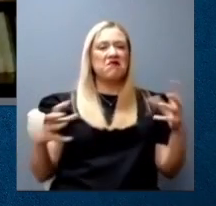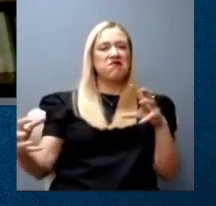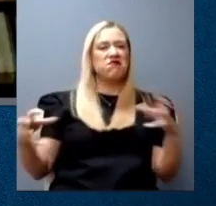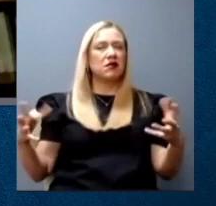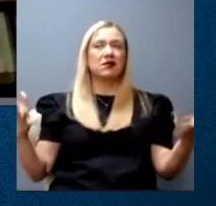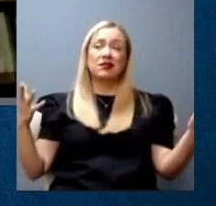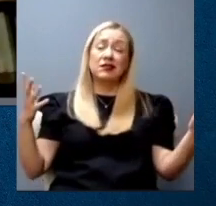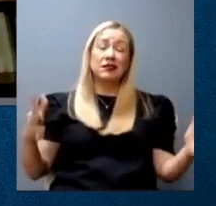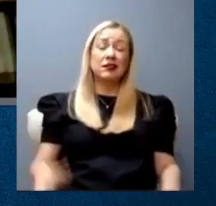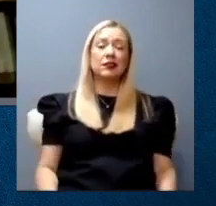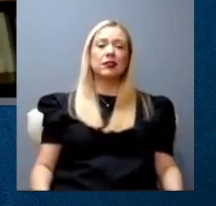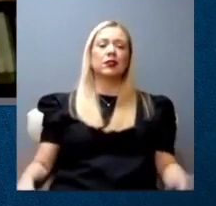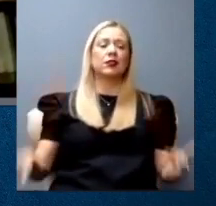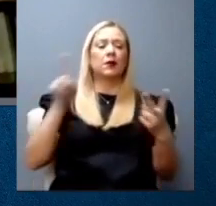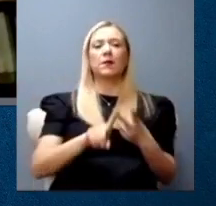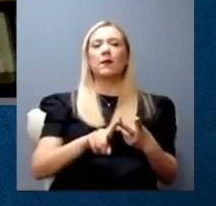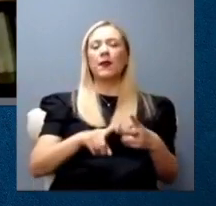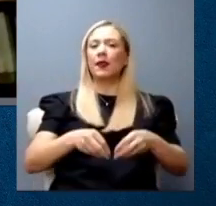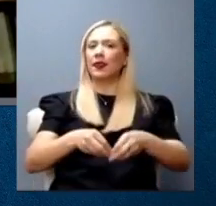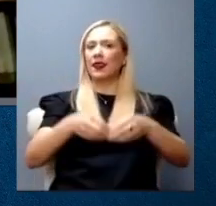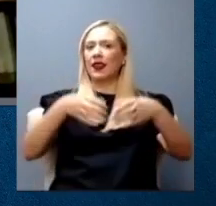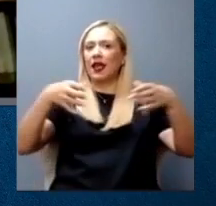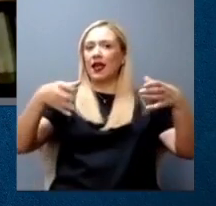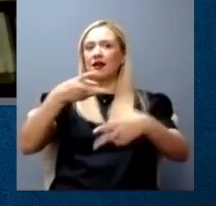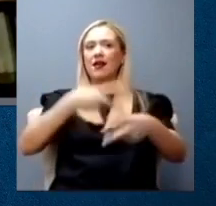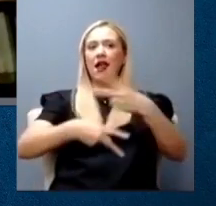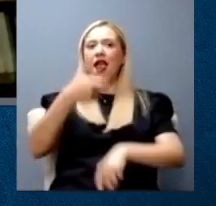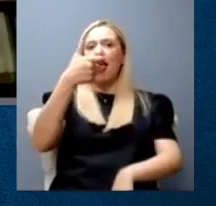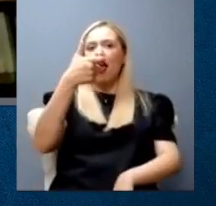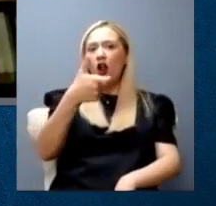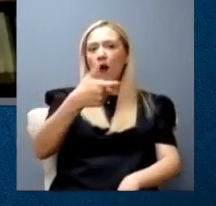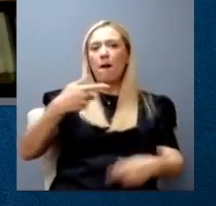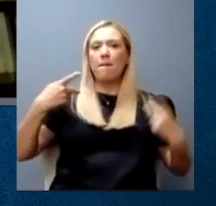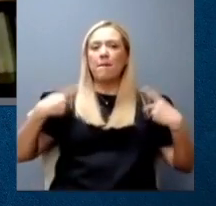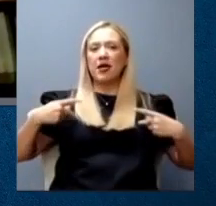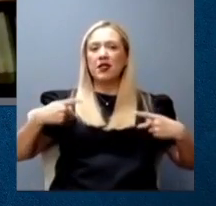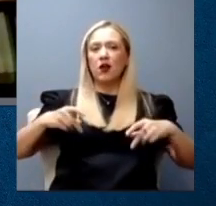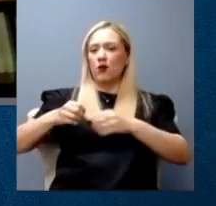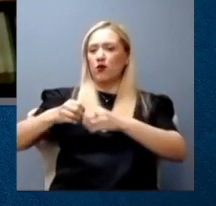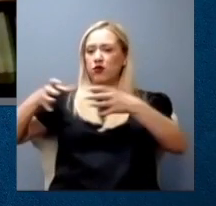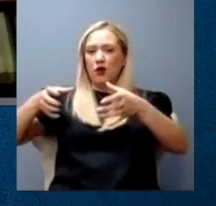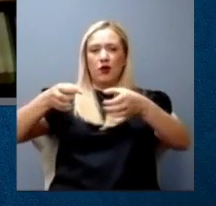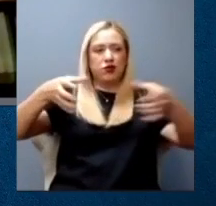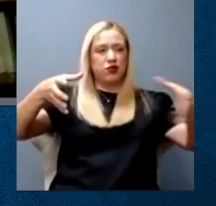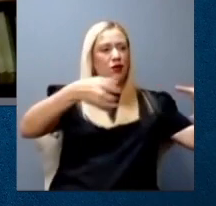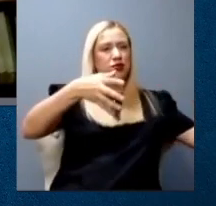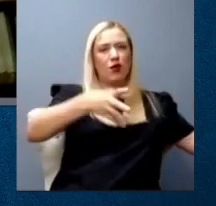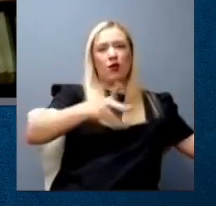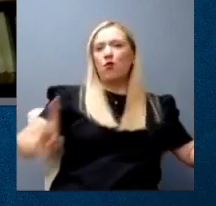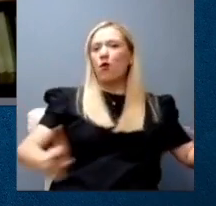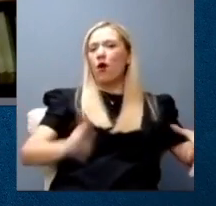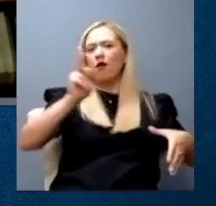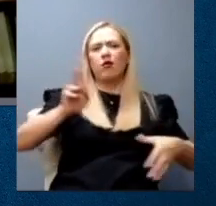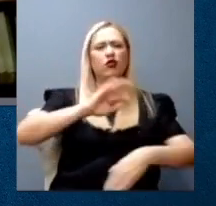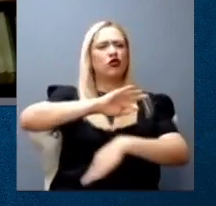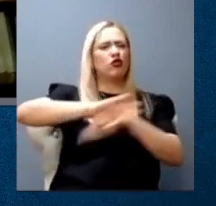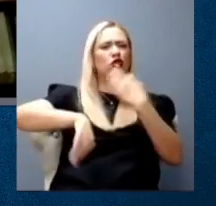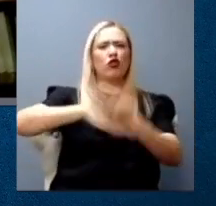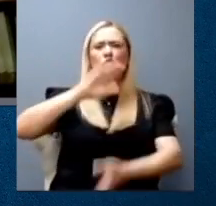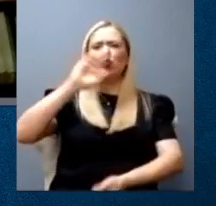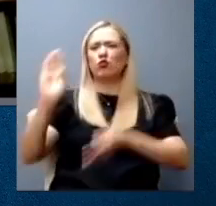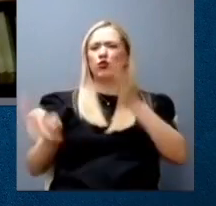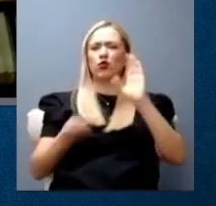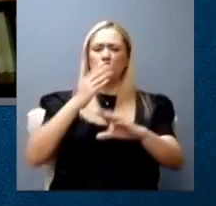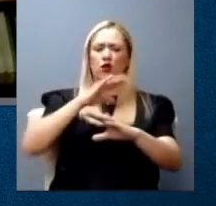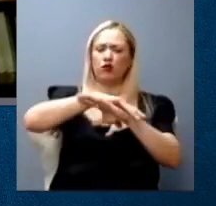el desarrollo económico y social de todos los pueblos que componen el mundo. Y ese es el desarrollo, por consiguiente,